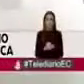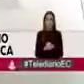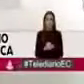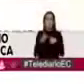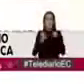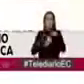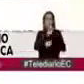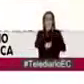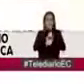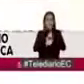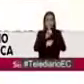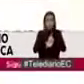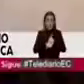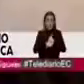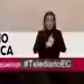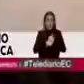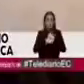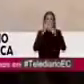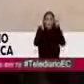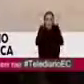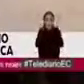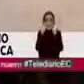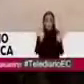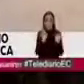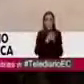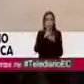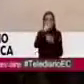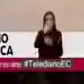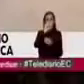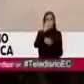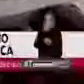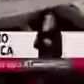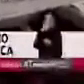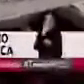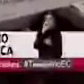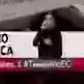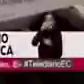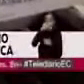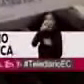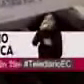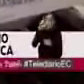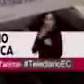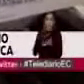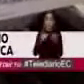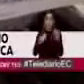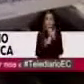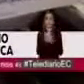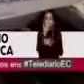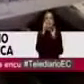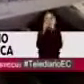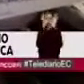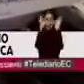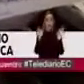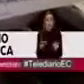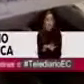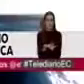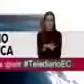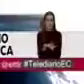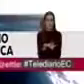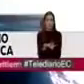director de la Agencia de Regulación y Control de Electricidad, ARCONEL, Bolívar Lucio, detalla el alcance del nuevo tarifario para el consumo de energía